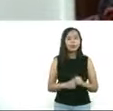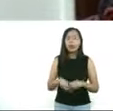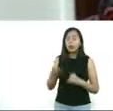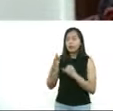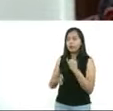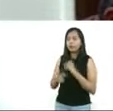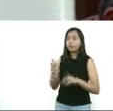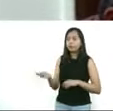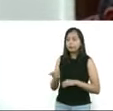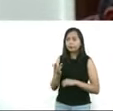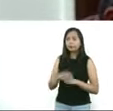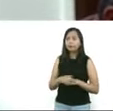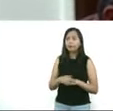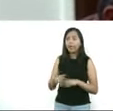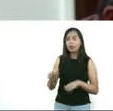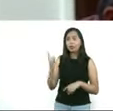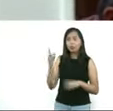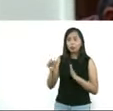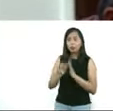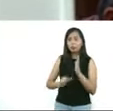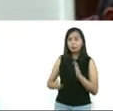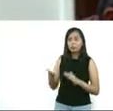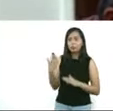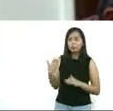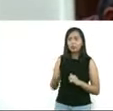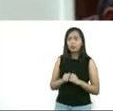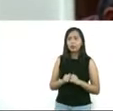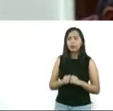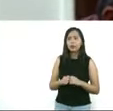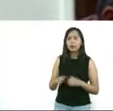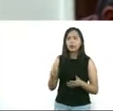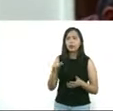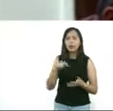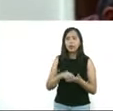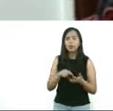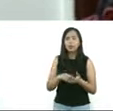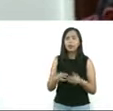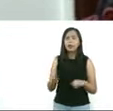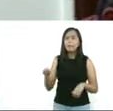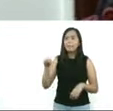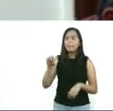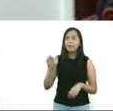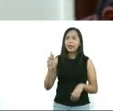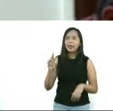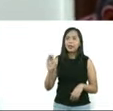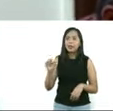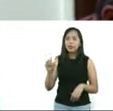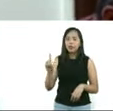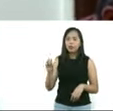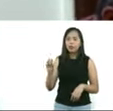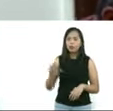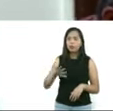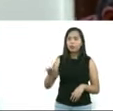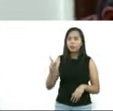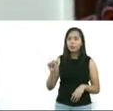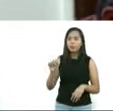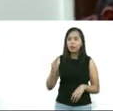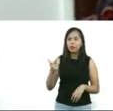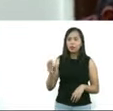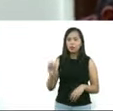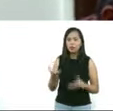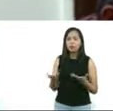lo permite, pues hace un mes se puso en marcha la red de recarga de movilidad a través de Mercado Pago. En las tienditas,